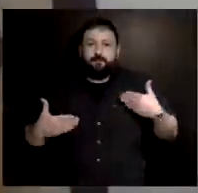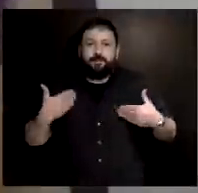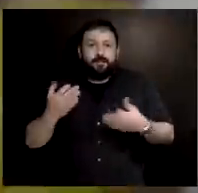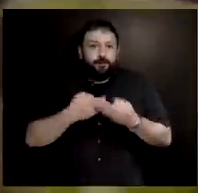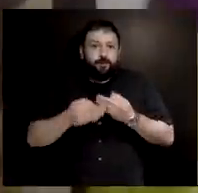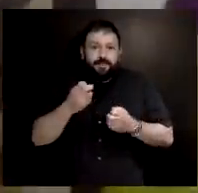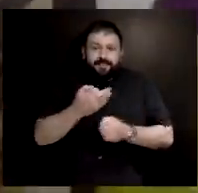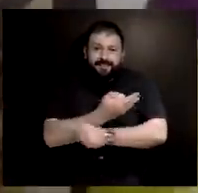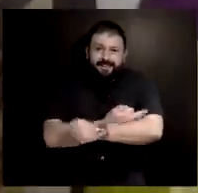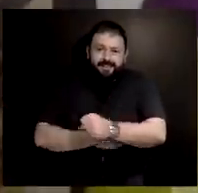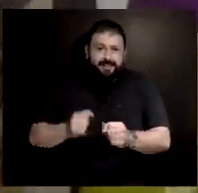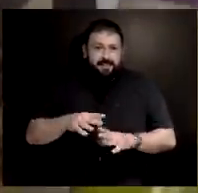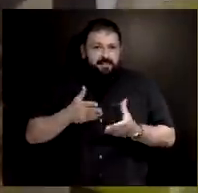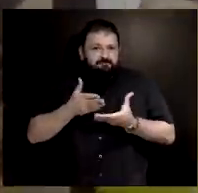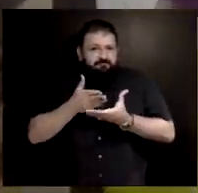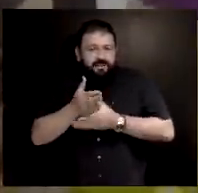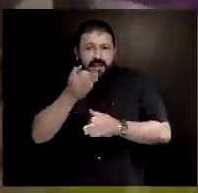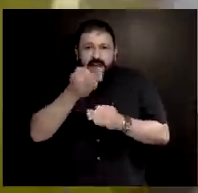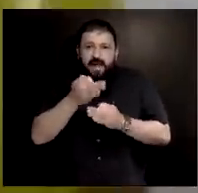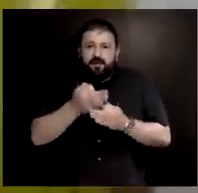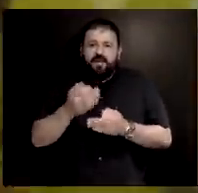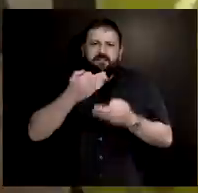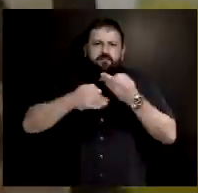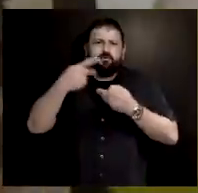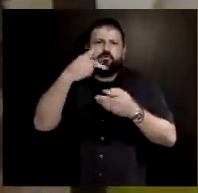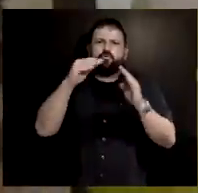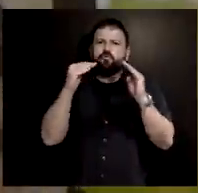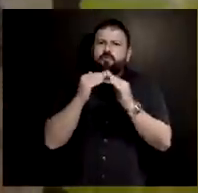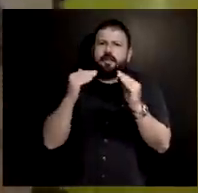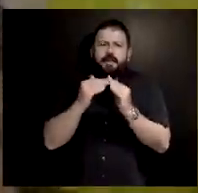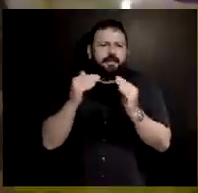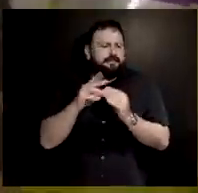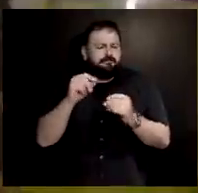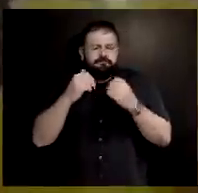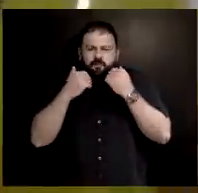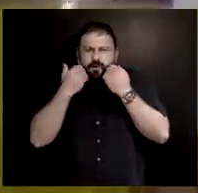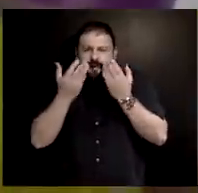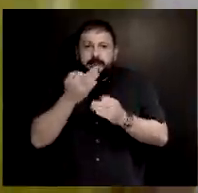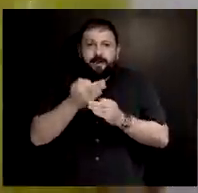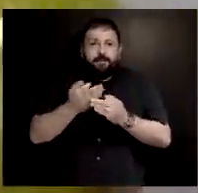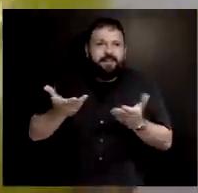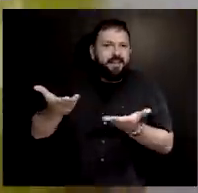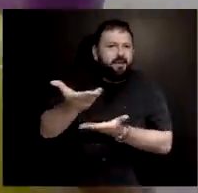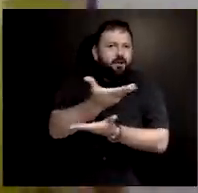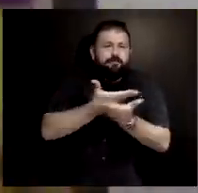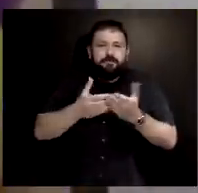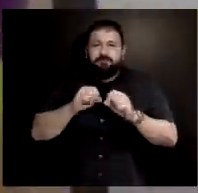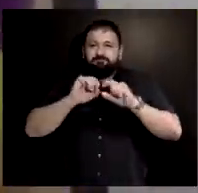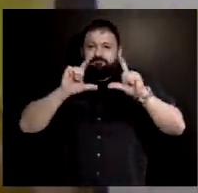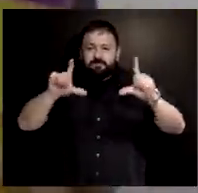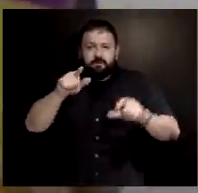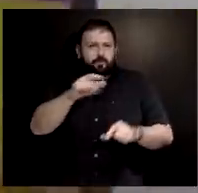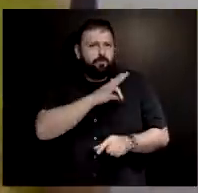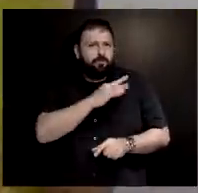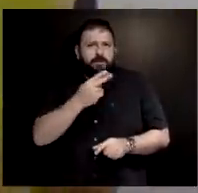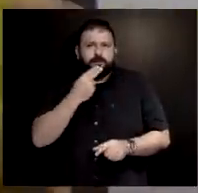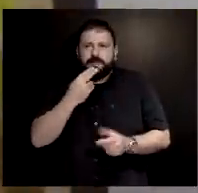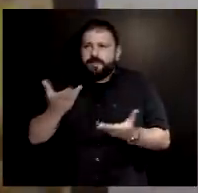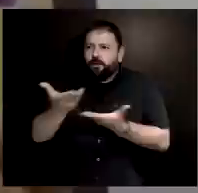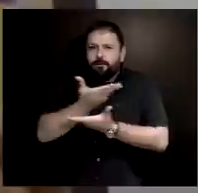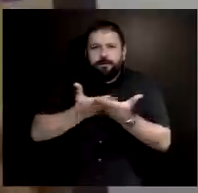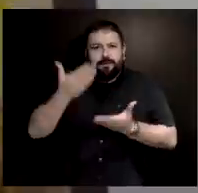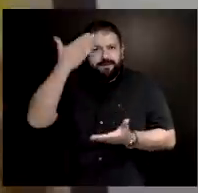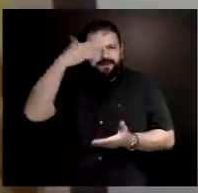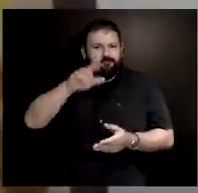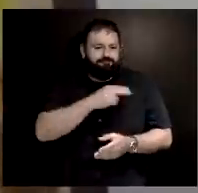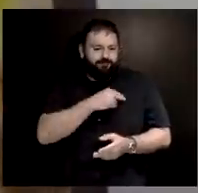gusto de estar entrando en estos momentos a tus hogares, en cualquier momento donde estés compartiendo este enlace, puedas usar y compartir obviamente